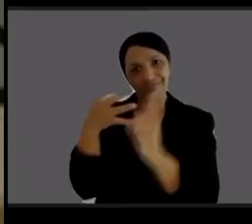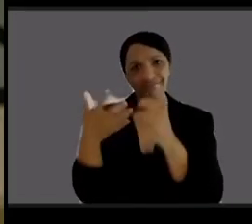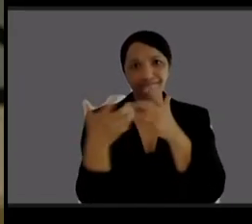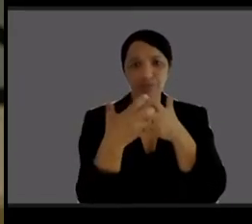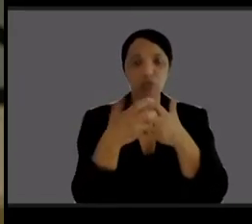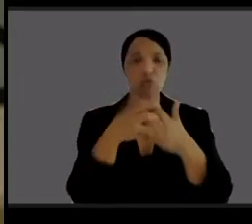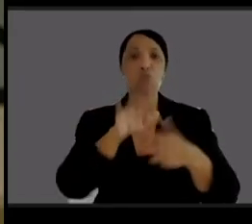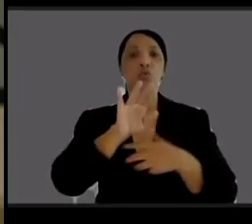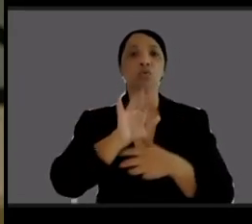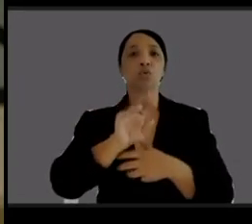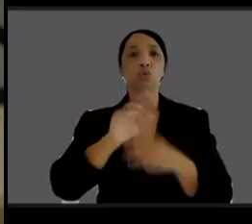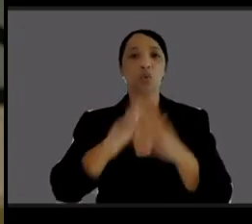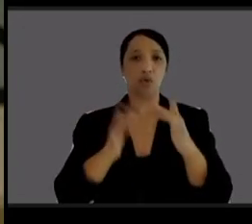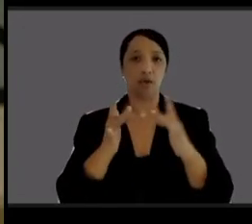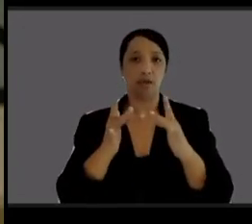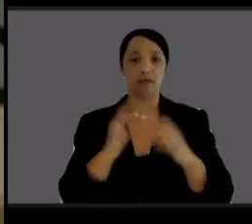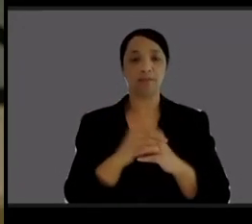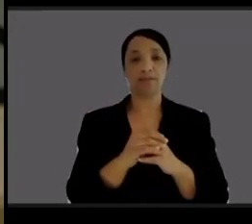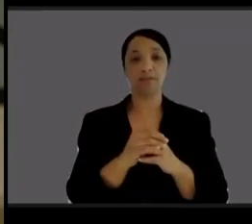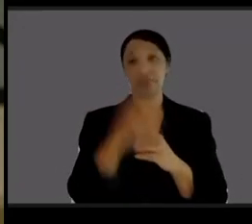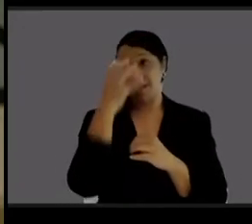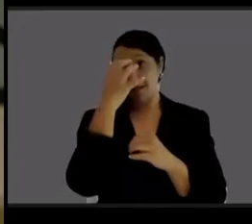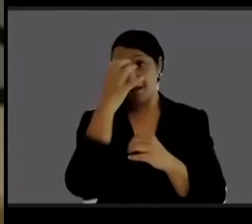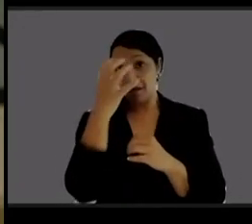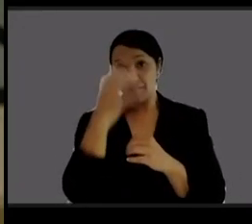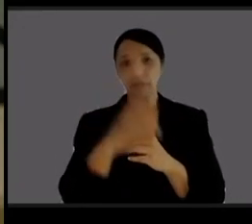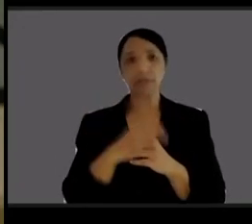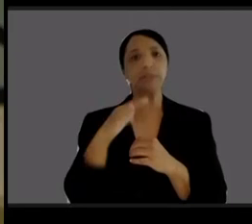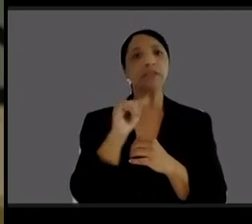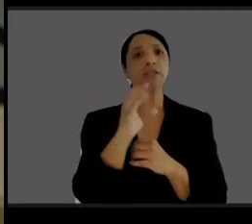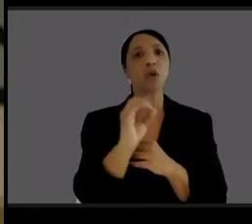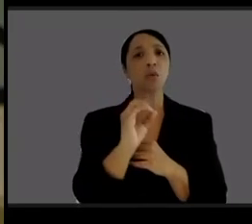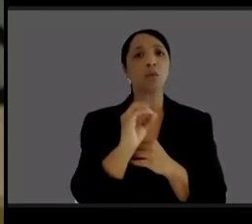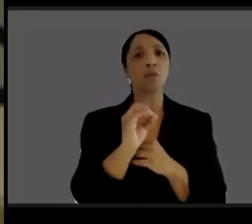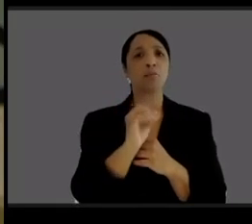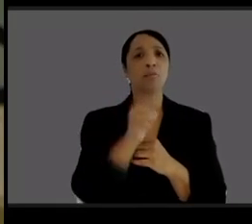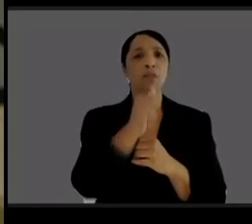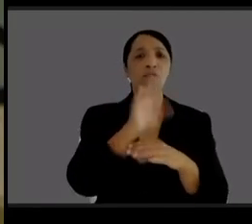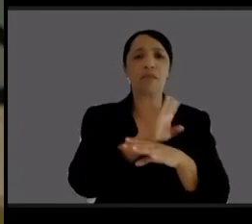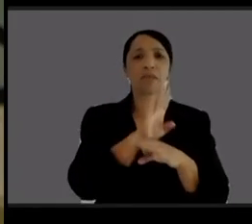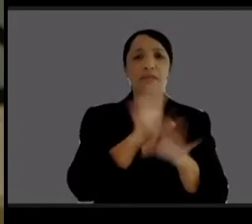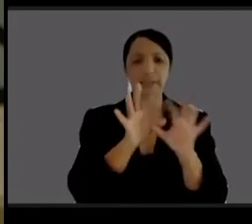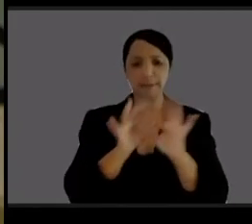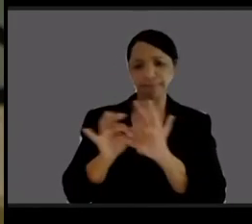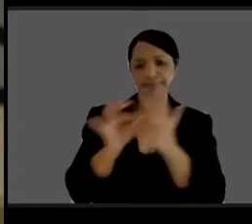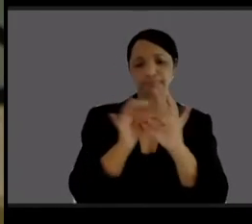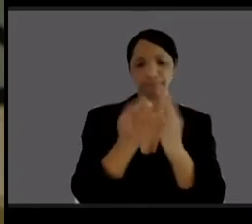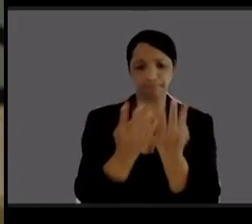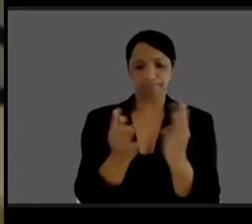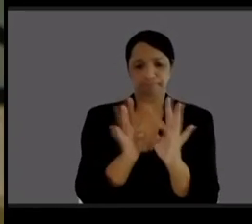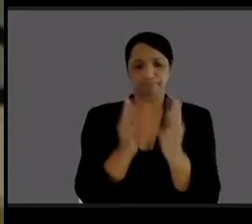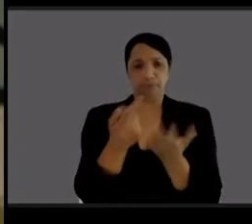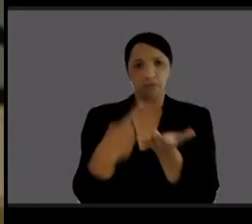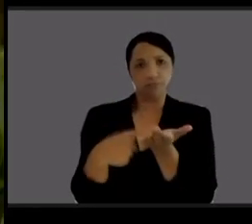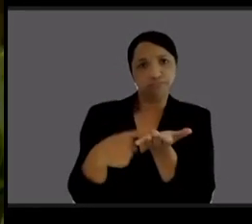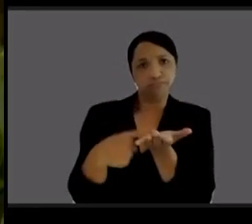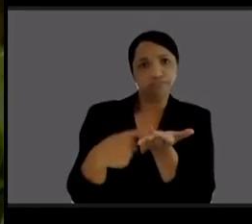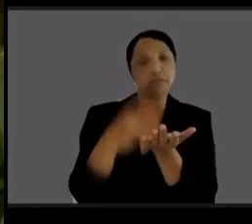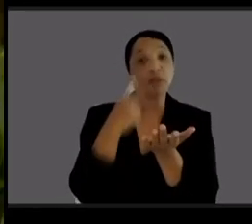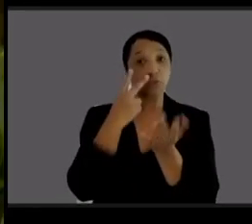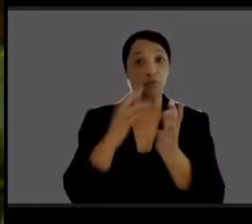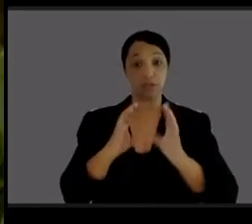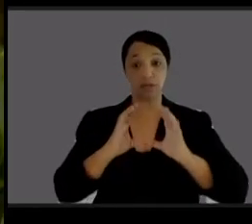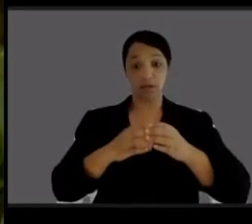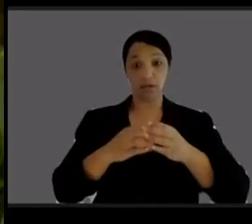global propuesto para que se adopte en la Cumbre del Futuro en 2024. Los gobiernos, el sector privado y la sociedad civil deben